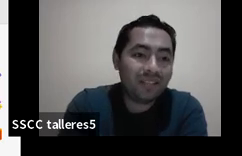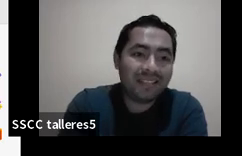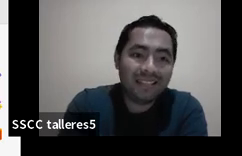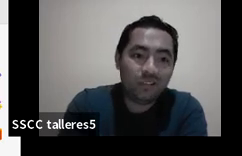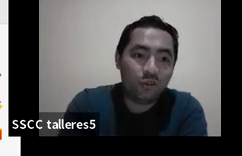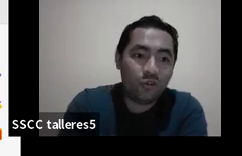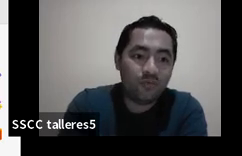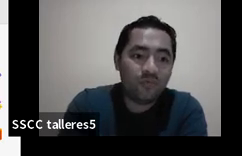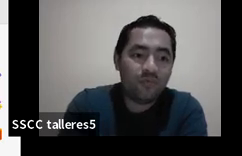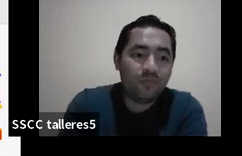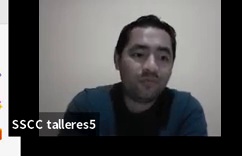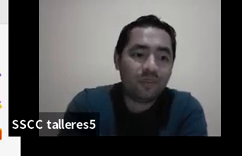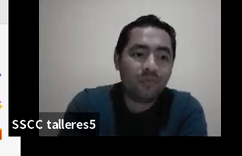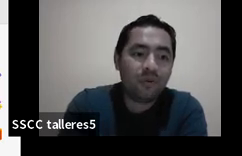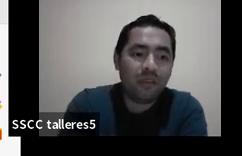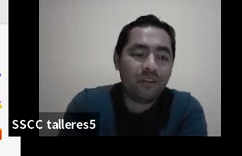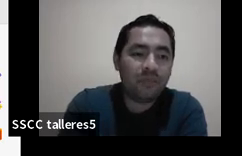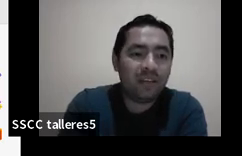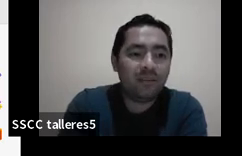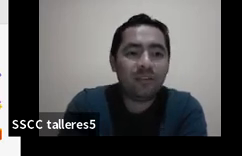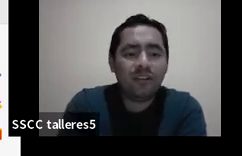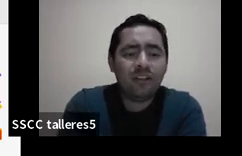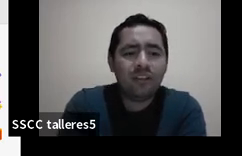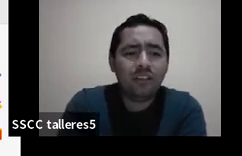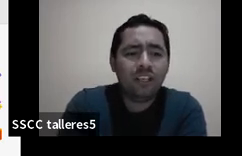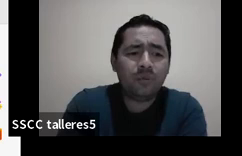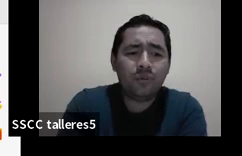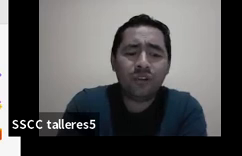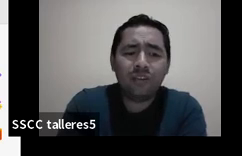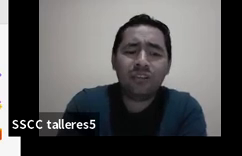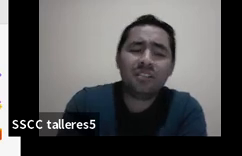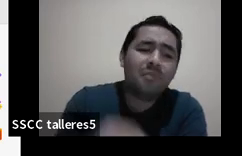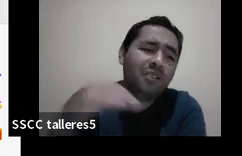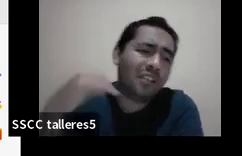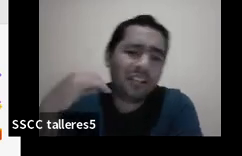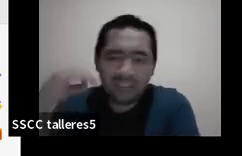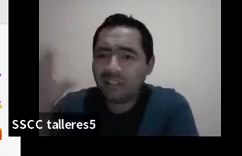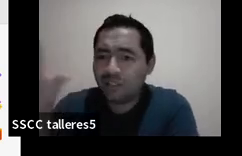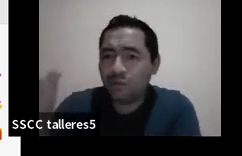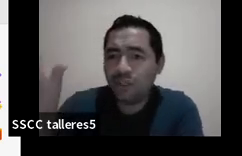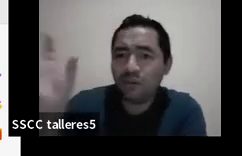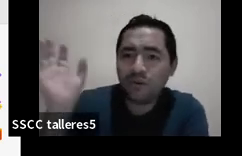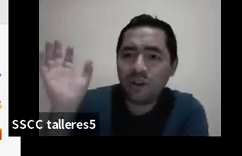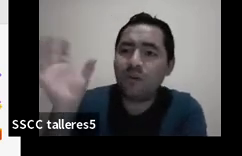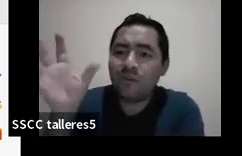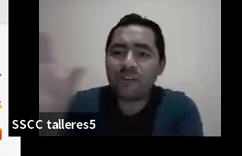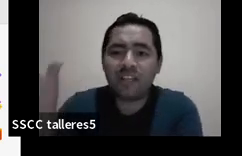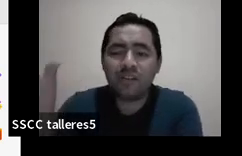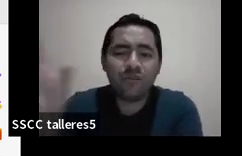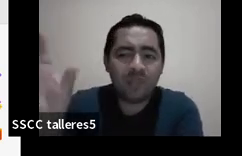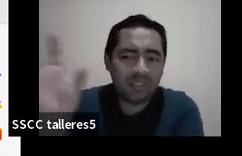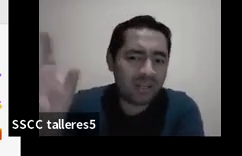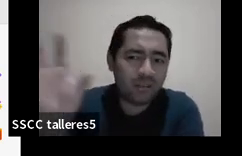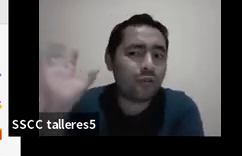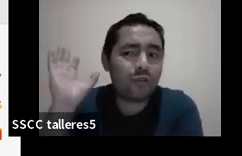la universidad que sea sordo. Por ahí una vez me dijeron, y profesor, ¿dónde están? Pues están estudiando en una